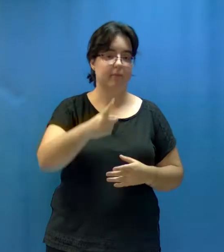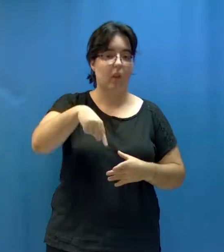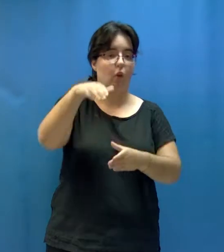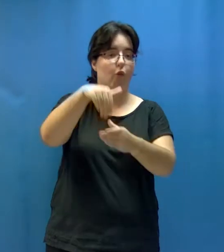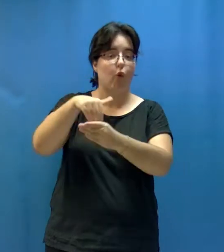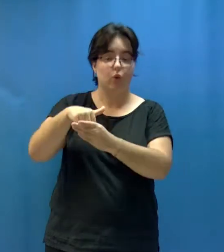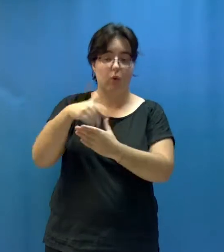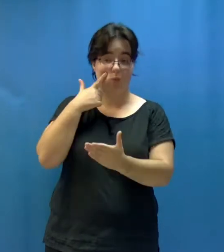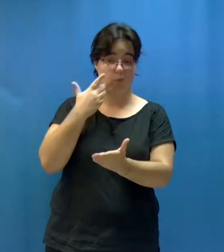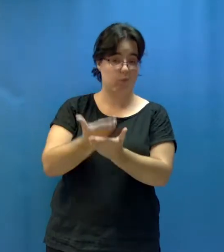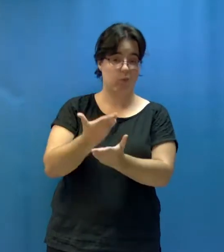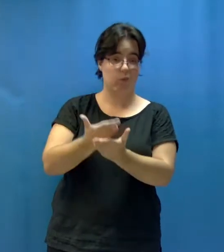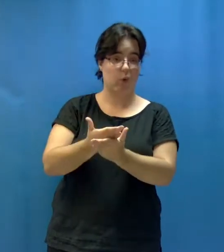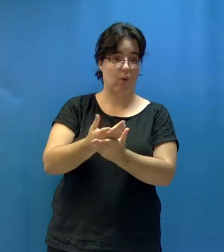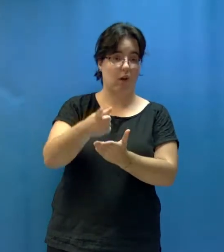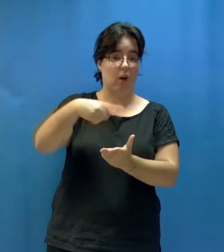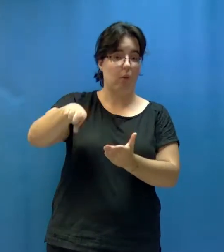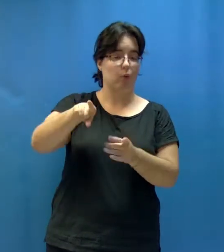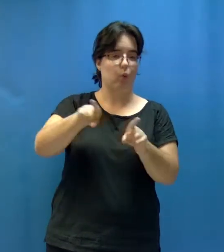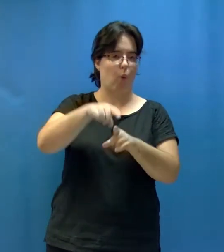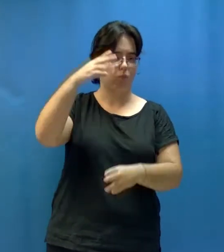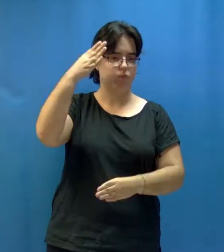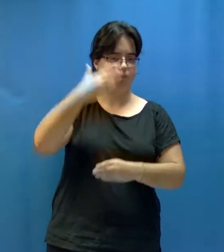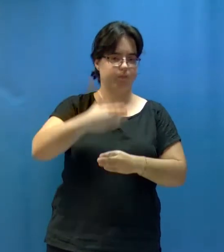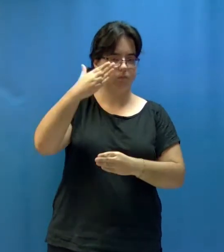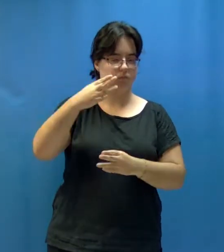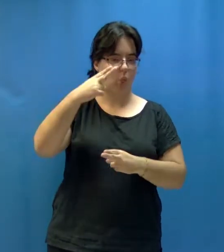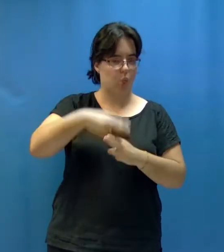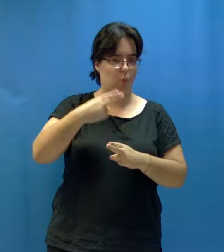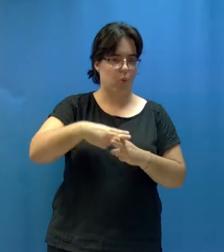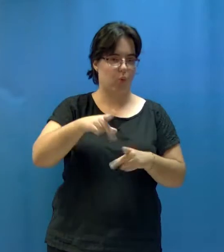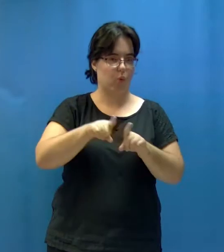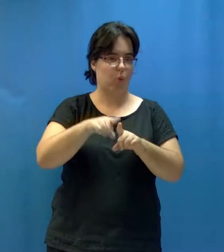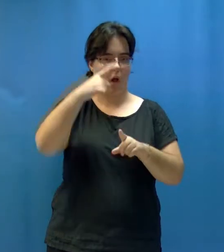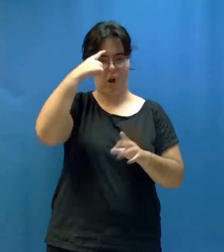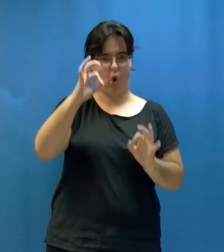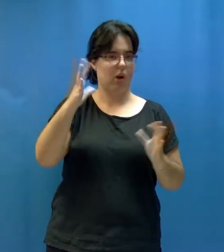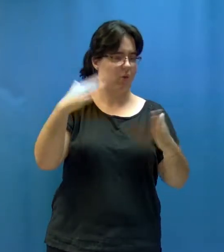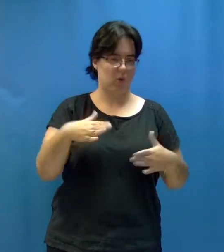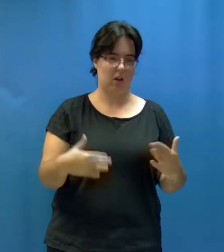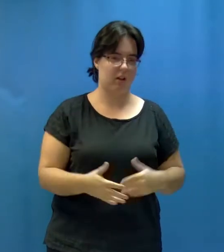muestra más evidente de su intransigencia y su falta de sentido común. Muchas gracias.